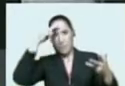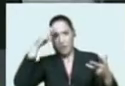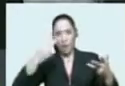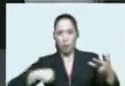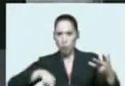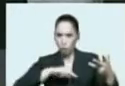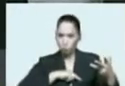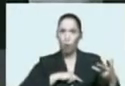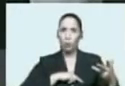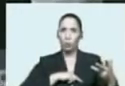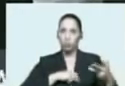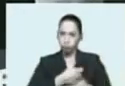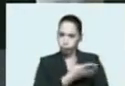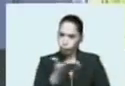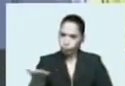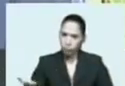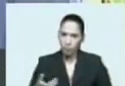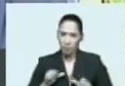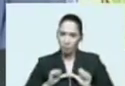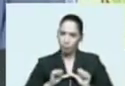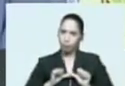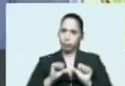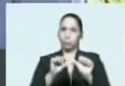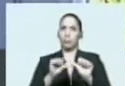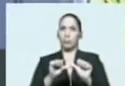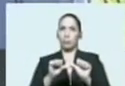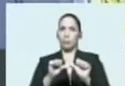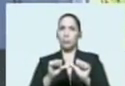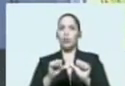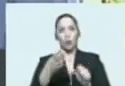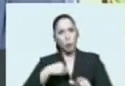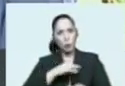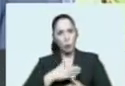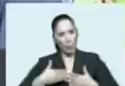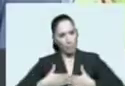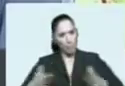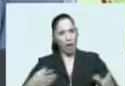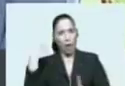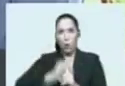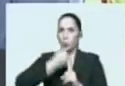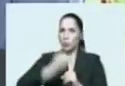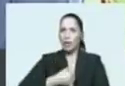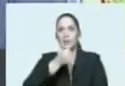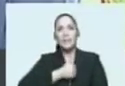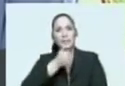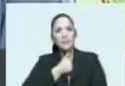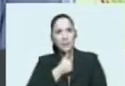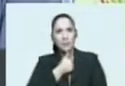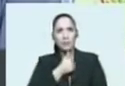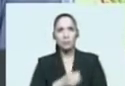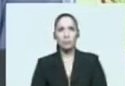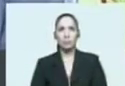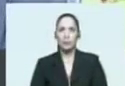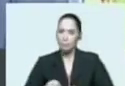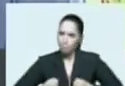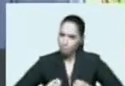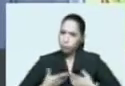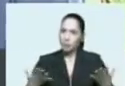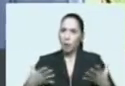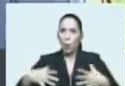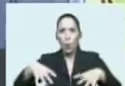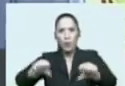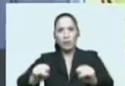que aquí seguimos prestos a luchar prestos a resistir prestos a conquistar